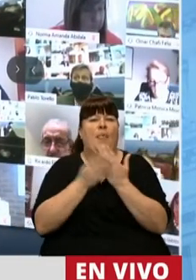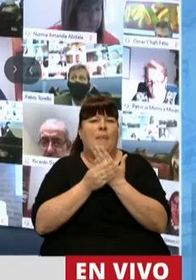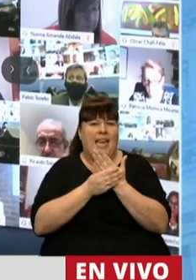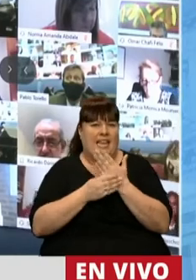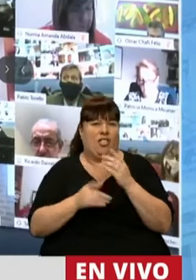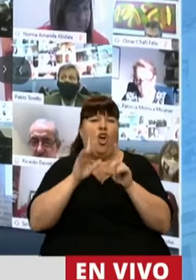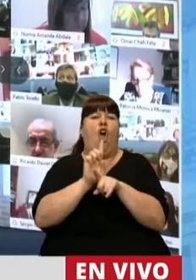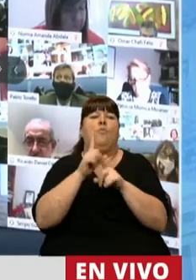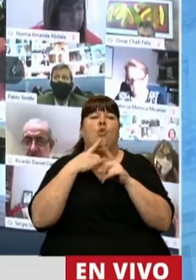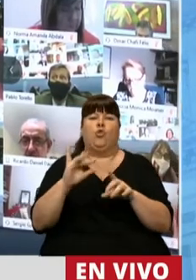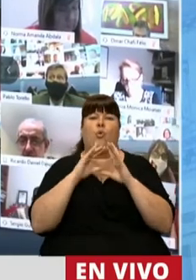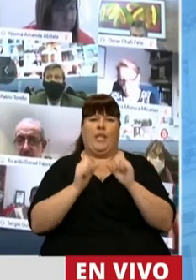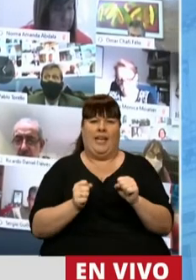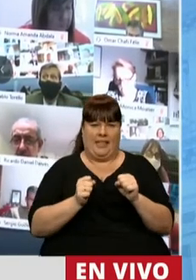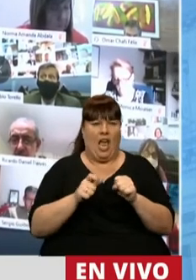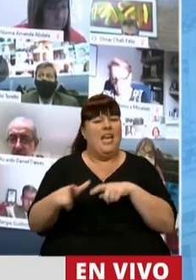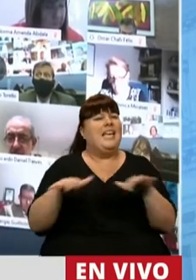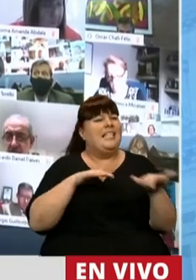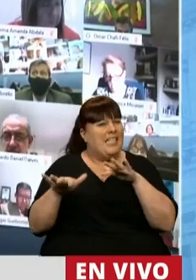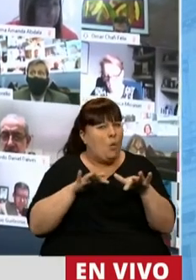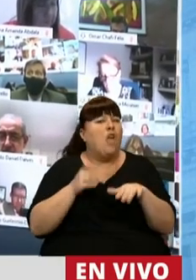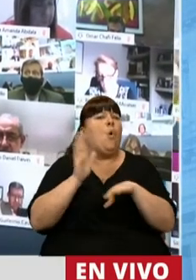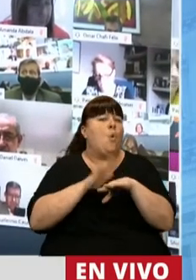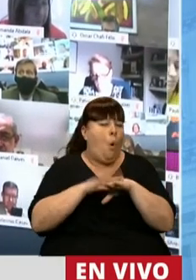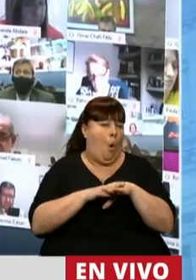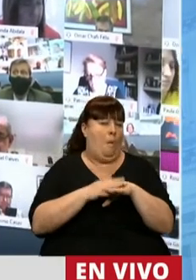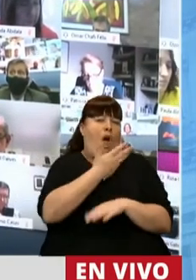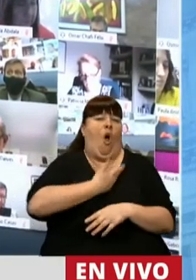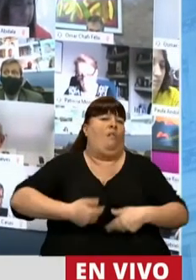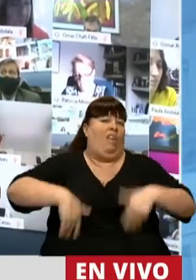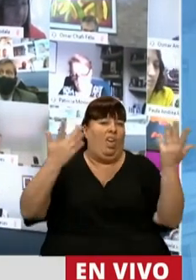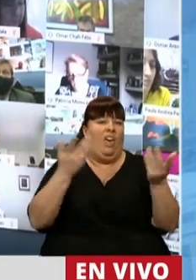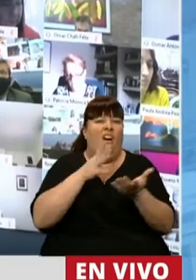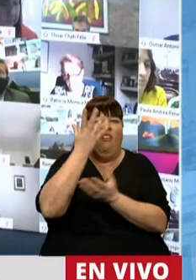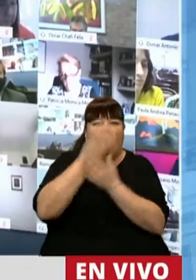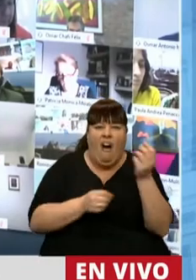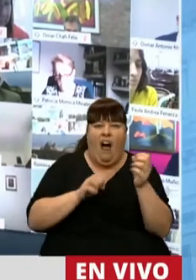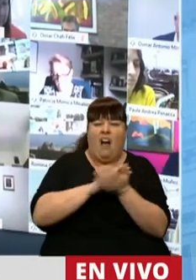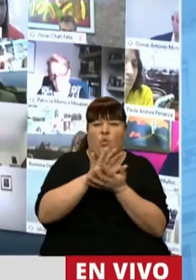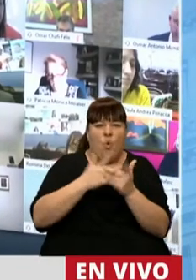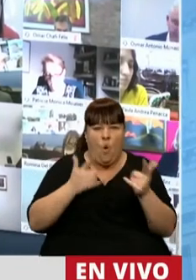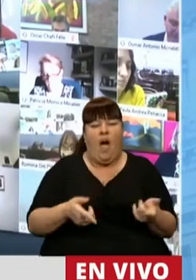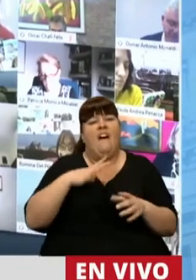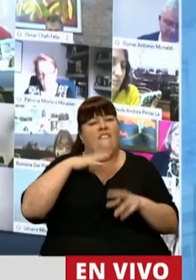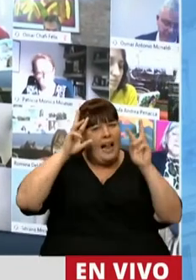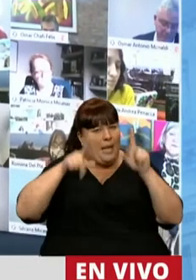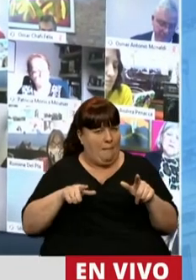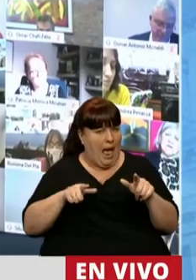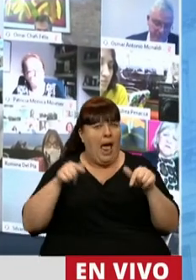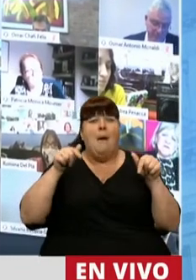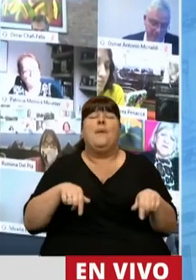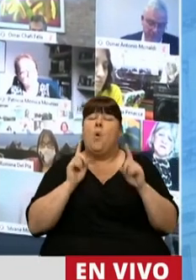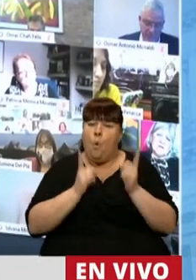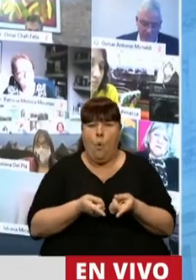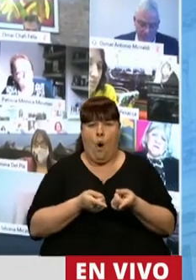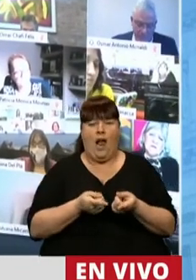con rango de subsecretarios. Es una situación generada por el desgobierno, por la irregularidad y por la falta de planificación. Pero esto no